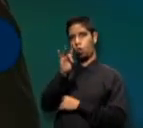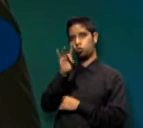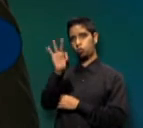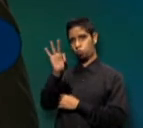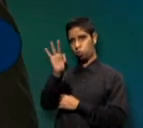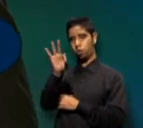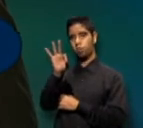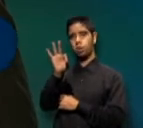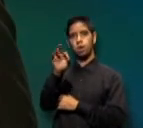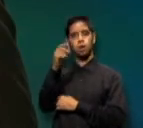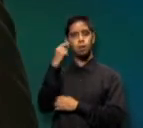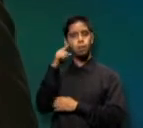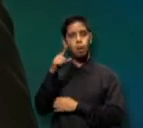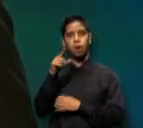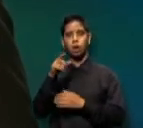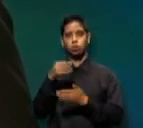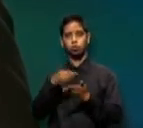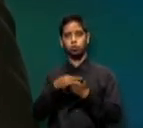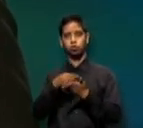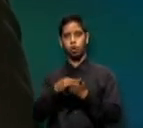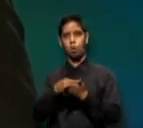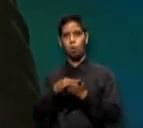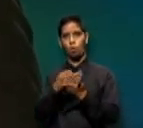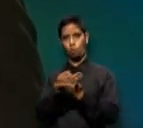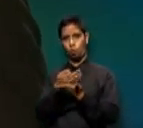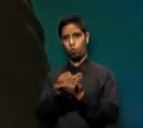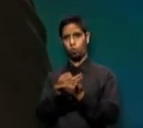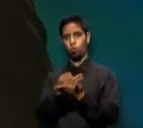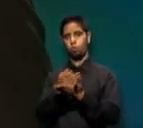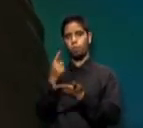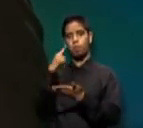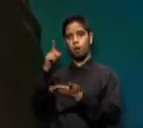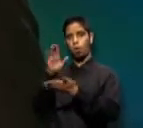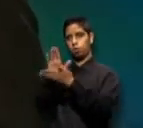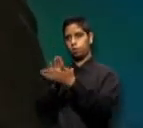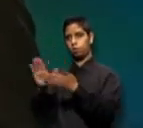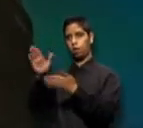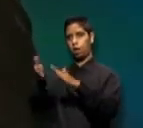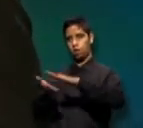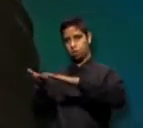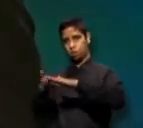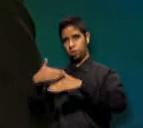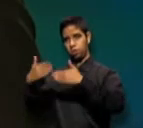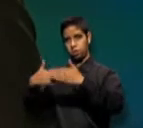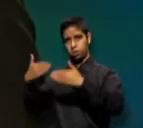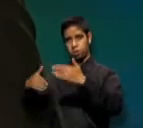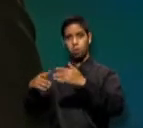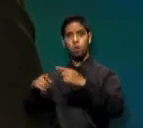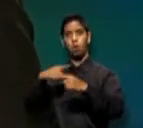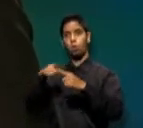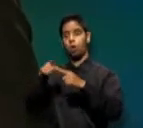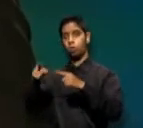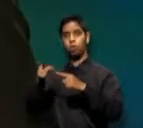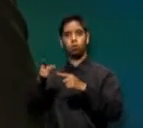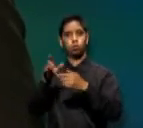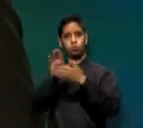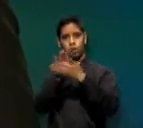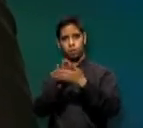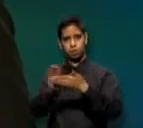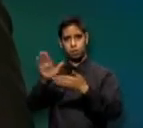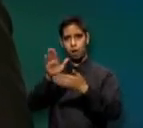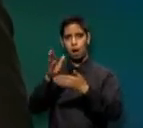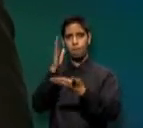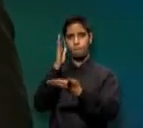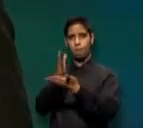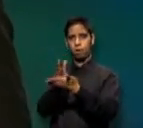todo desembolso de fondos públicos para el funcionamiento de la UPR cuando la institución interrumpa sus funciones por un término